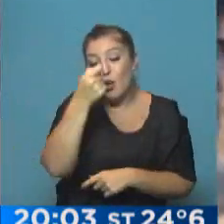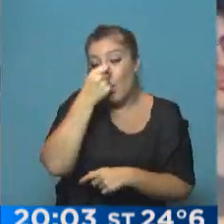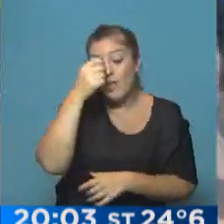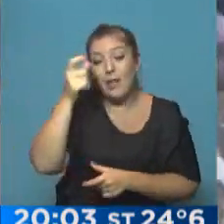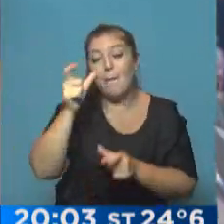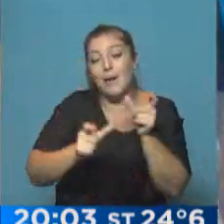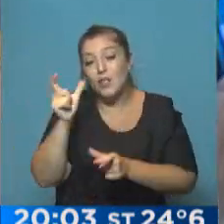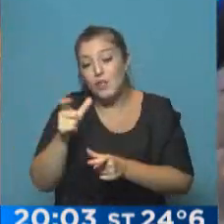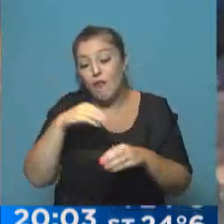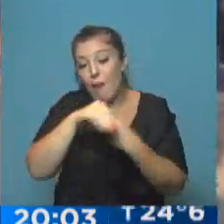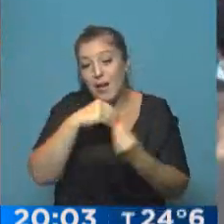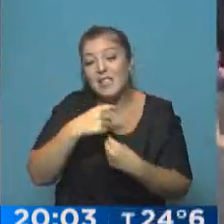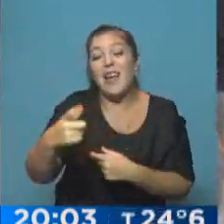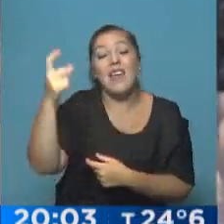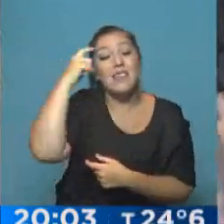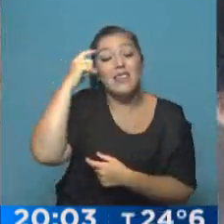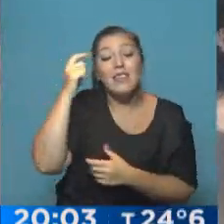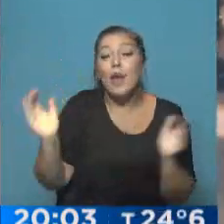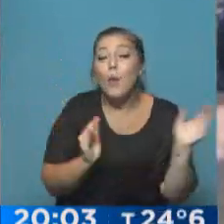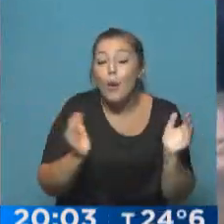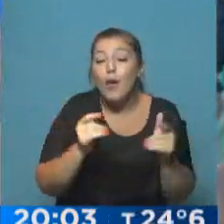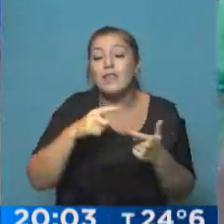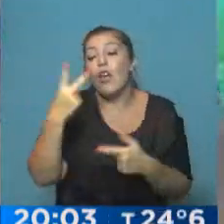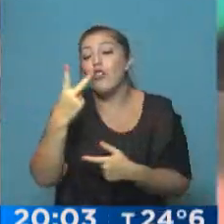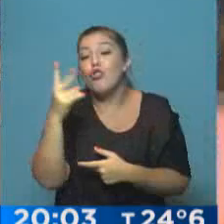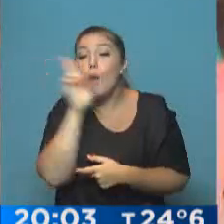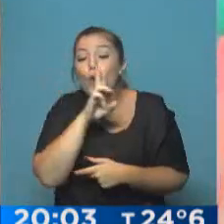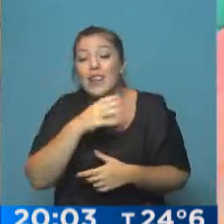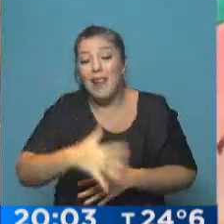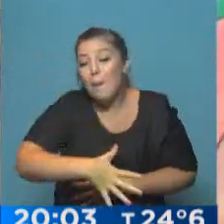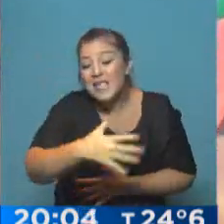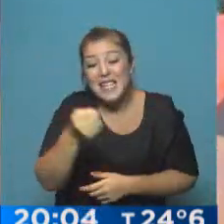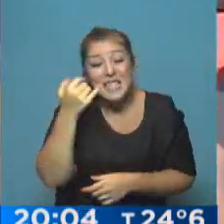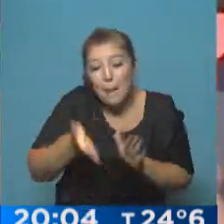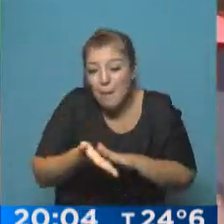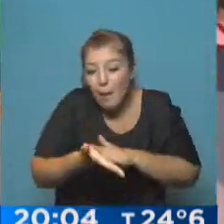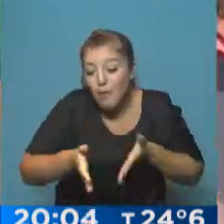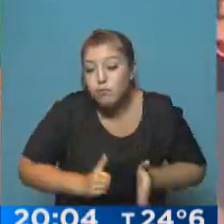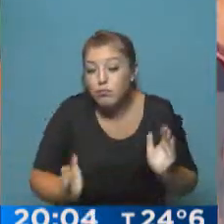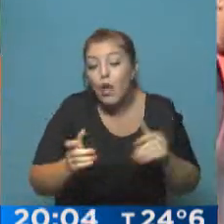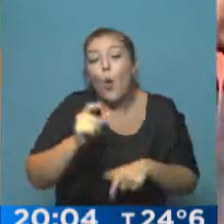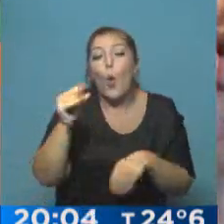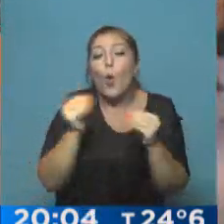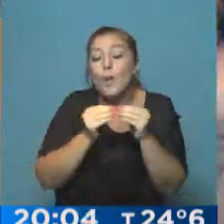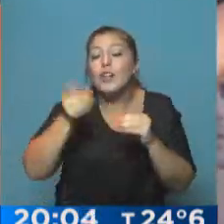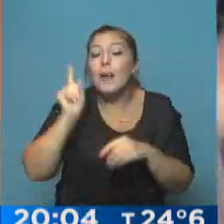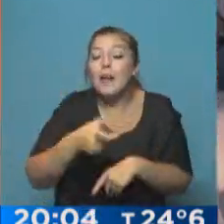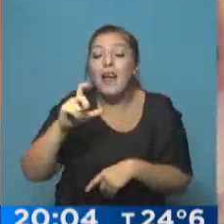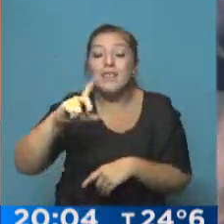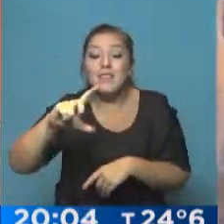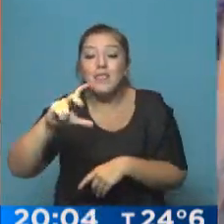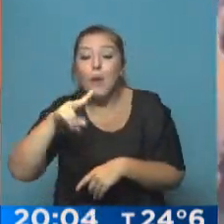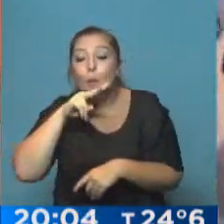en Radio América. Hay dos mujeres embarazadas a punto de dar a luz. Tenemos también un compañero que tuvo una CV hace muy poquito tiempo y creemos que